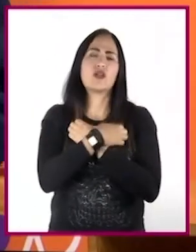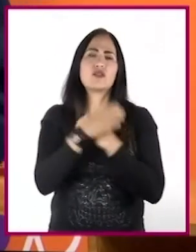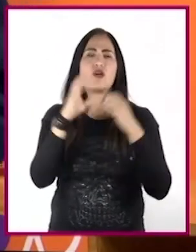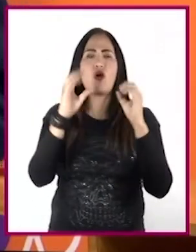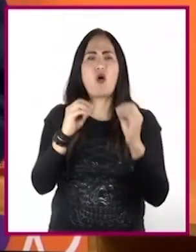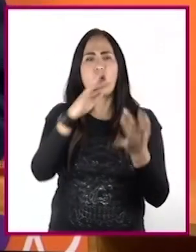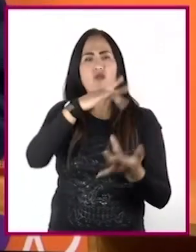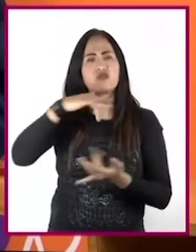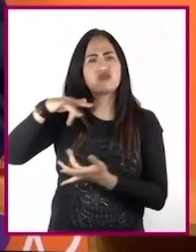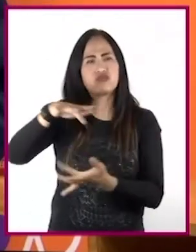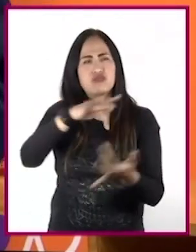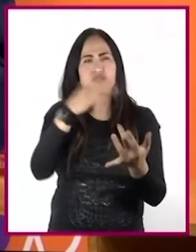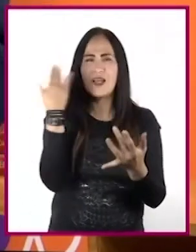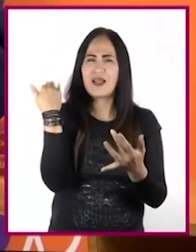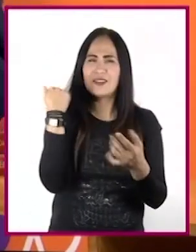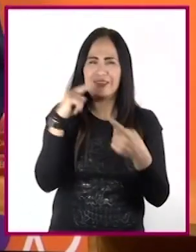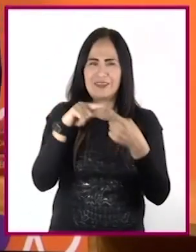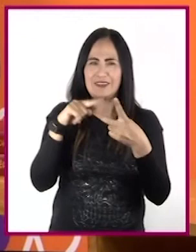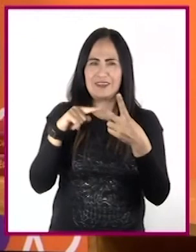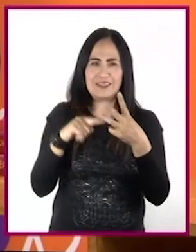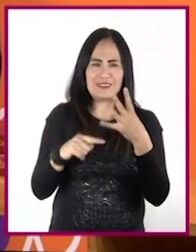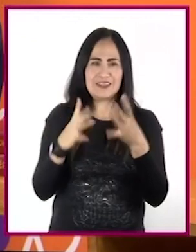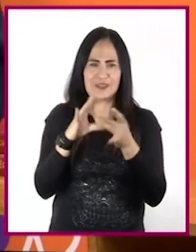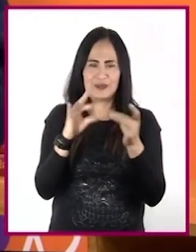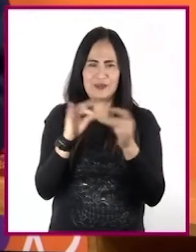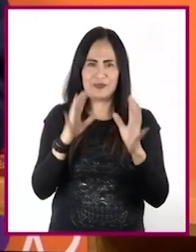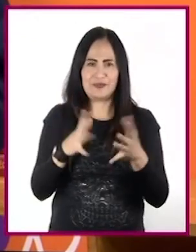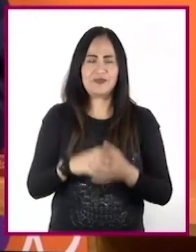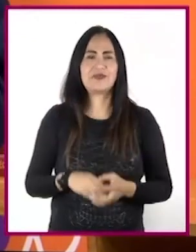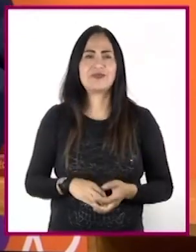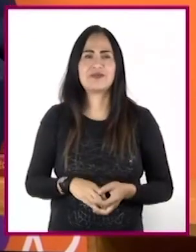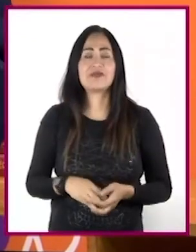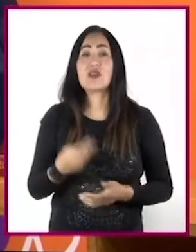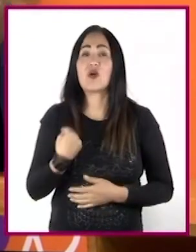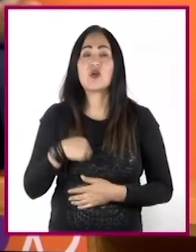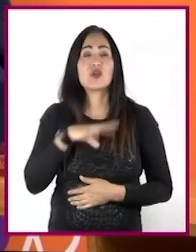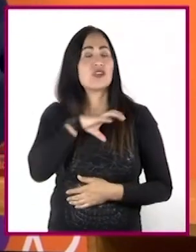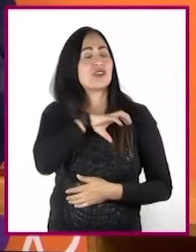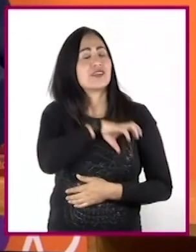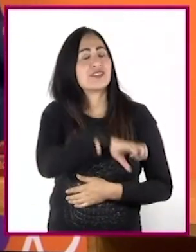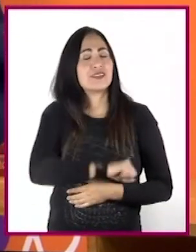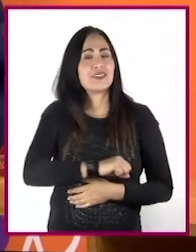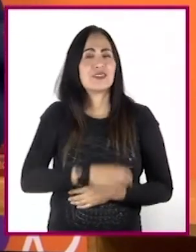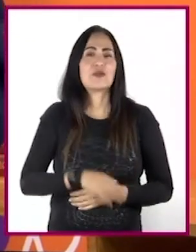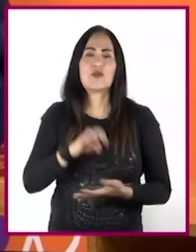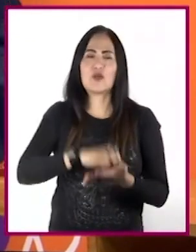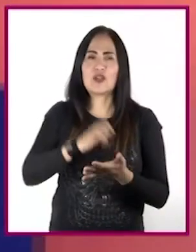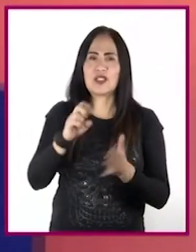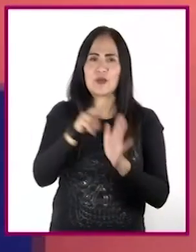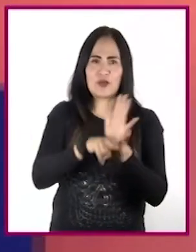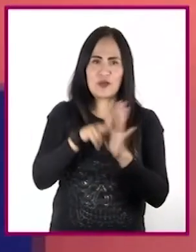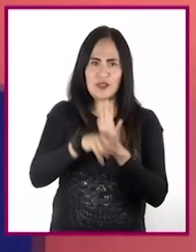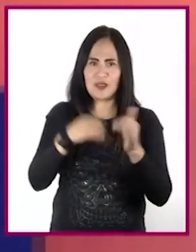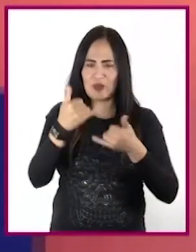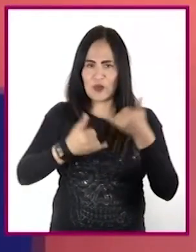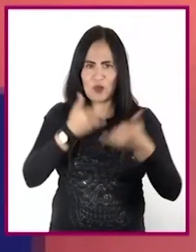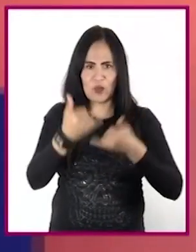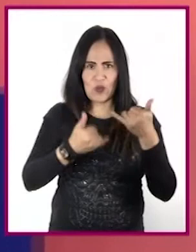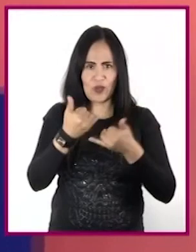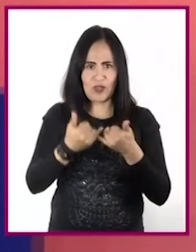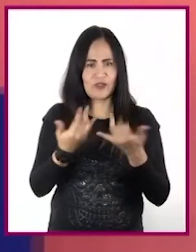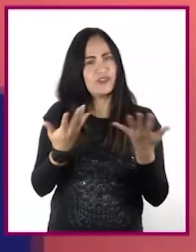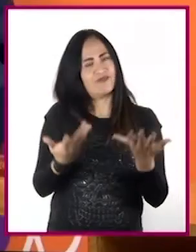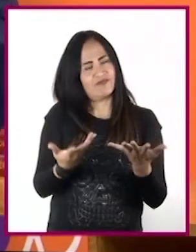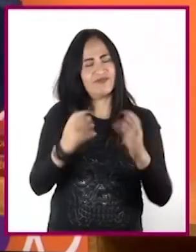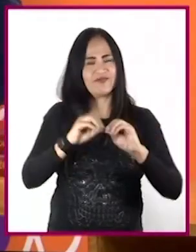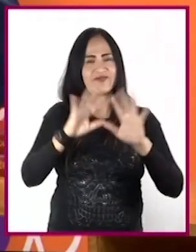los casos que acabamos de ver. Con nuestro apasionamiento, como sería el caso de los videojuegos, y por supuesto, con lo